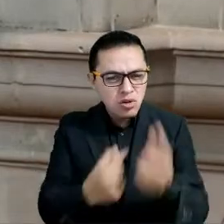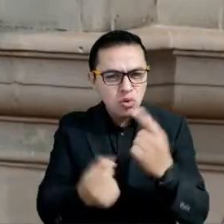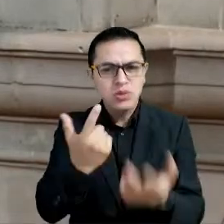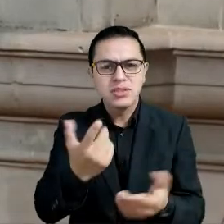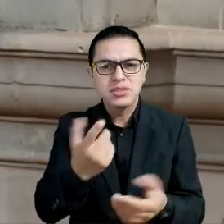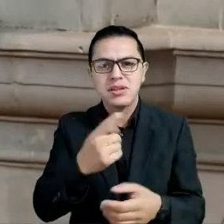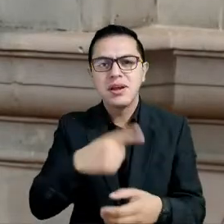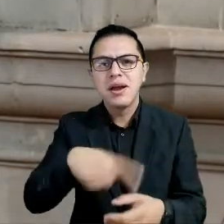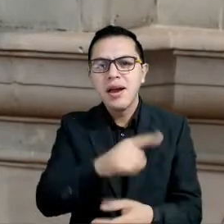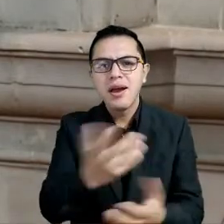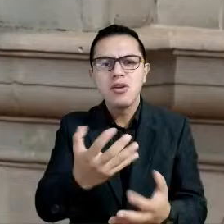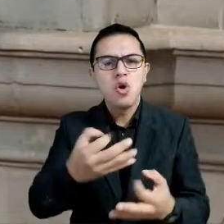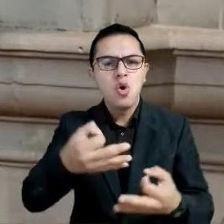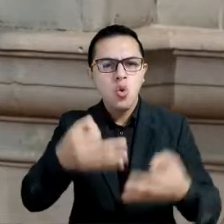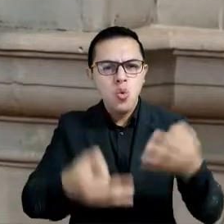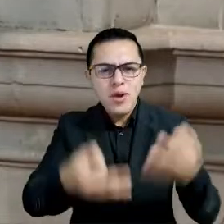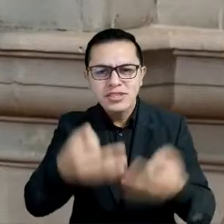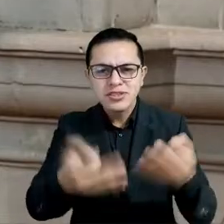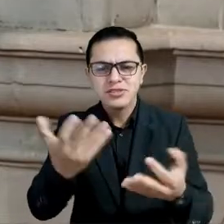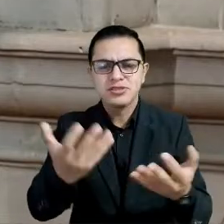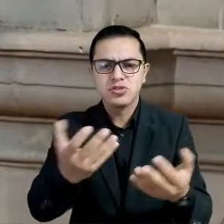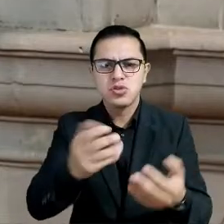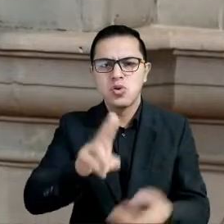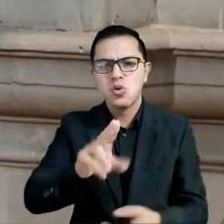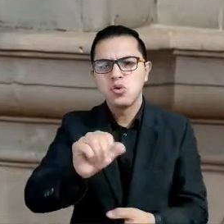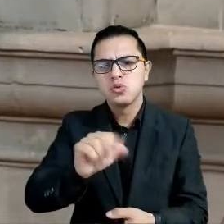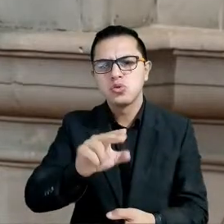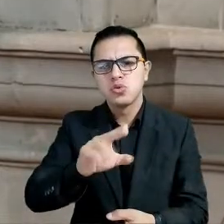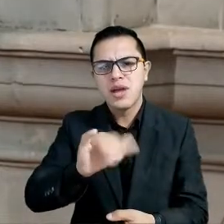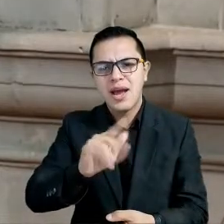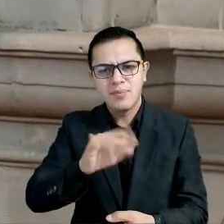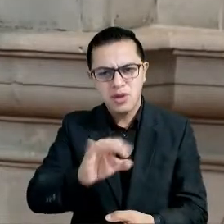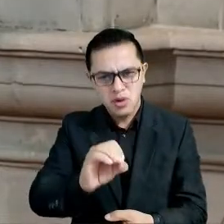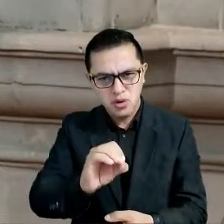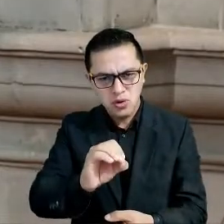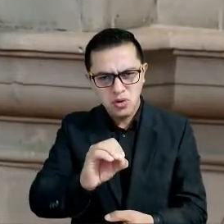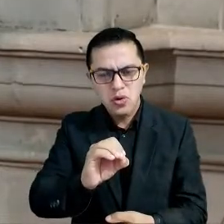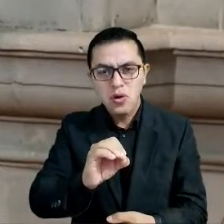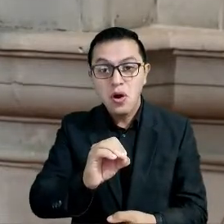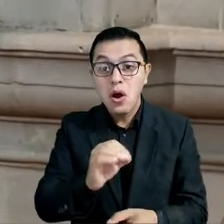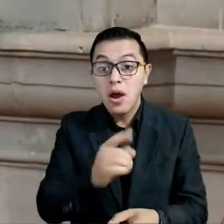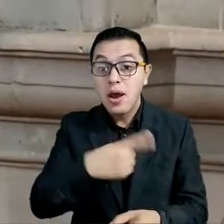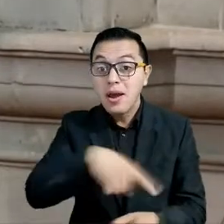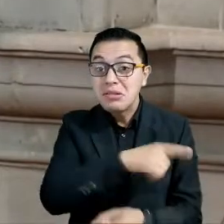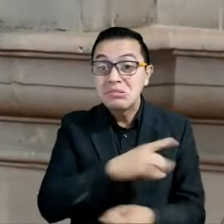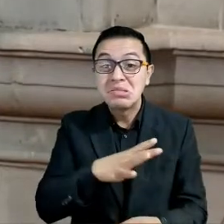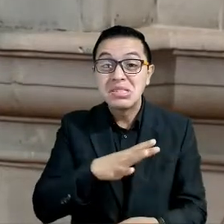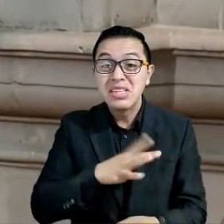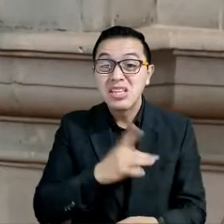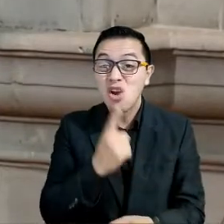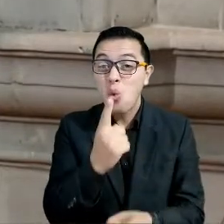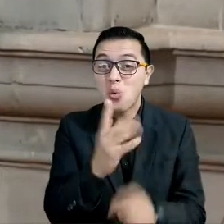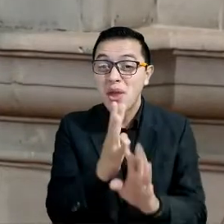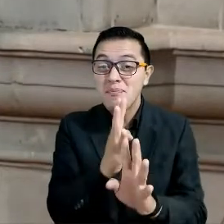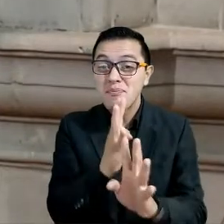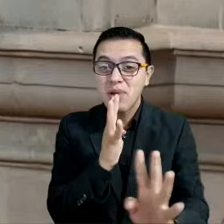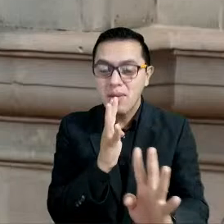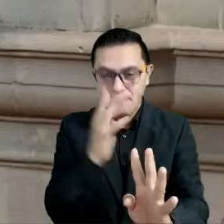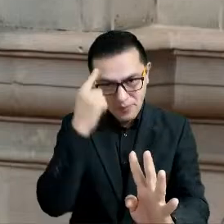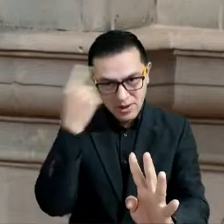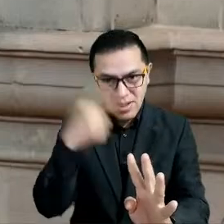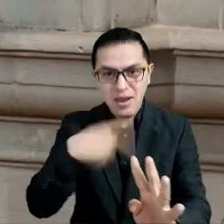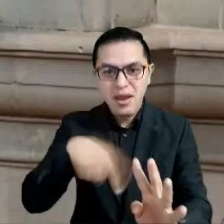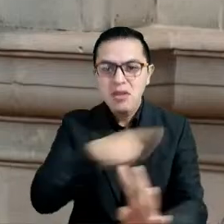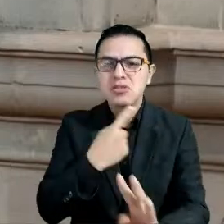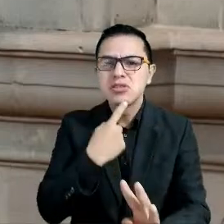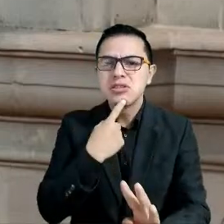inmatriculaciones, juicios de usucapio, hoy tenían solamente una fila para poder inscribir sus sentencias en el IFREM, y